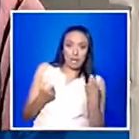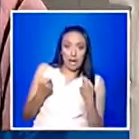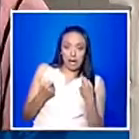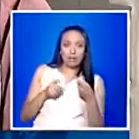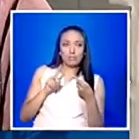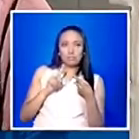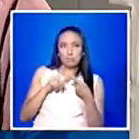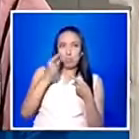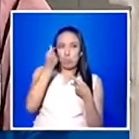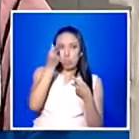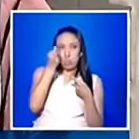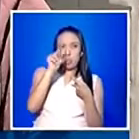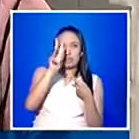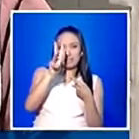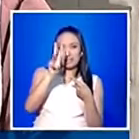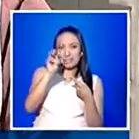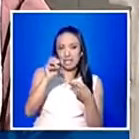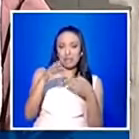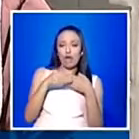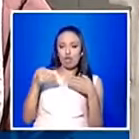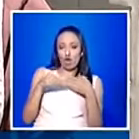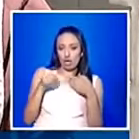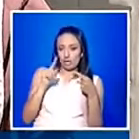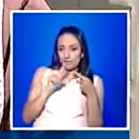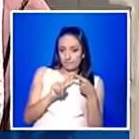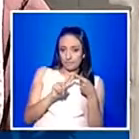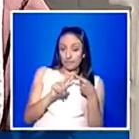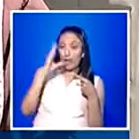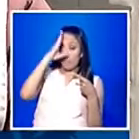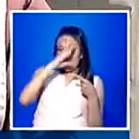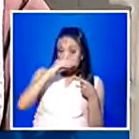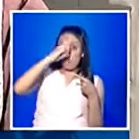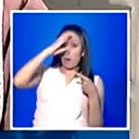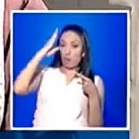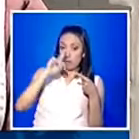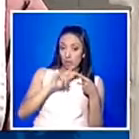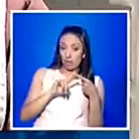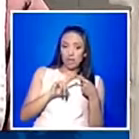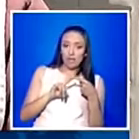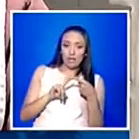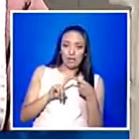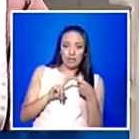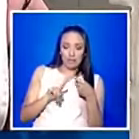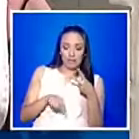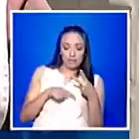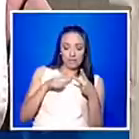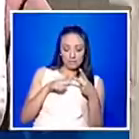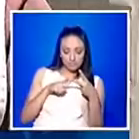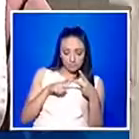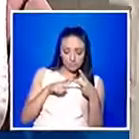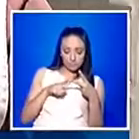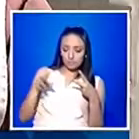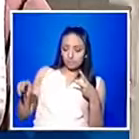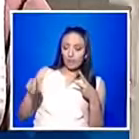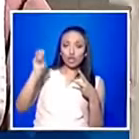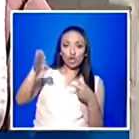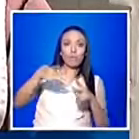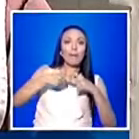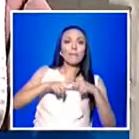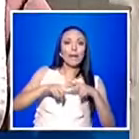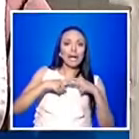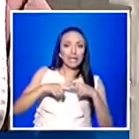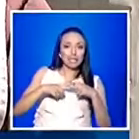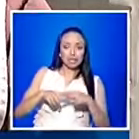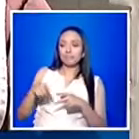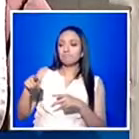acá. De ahí eso es $60 en la mañana, en la madrugada. De ahí, de lo que es